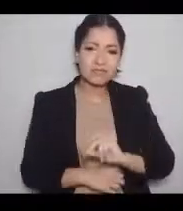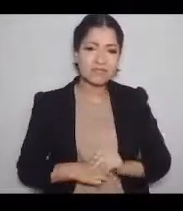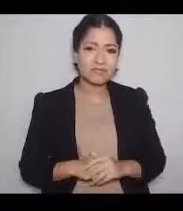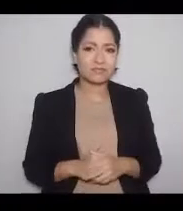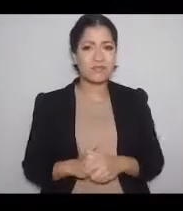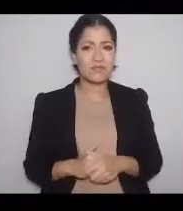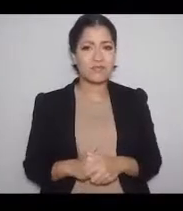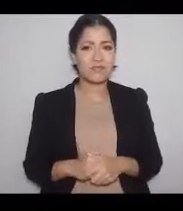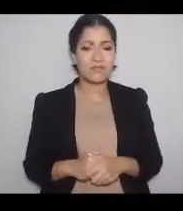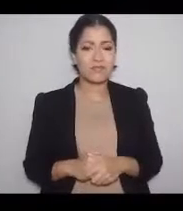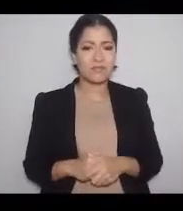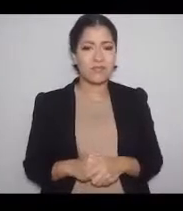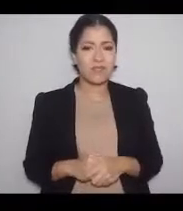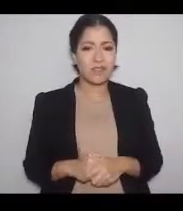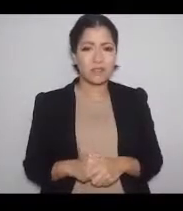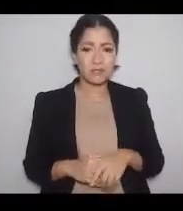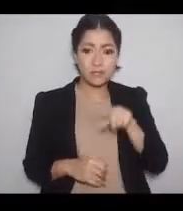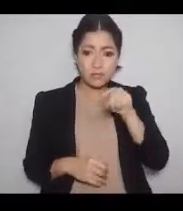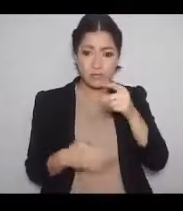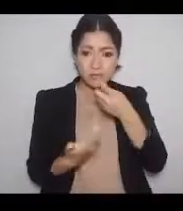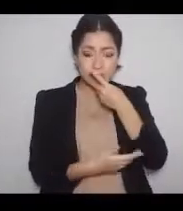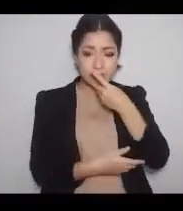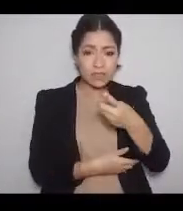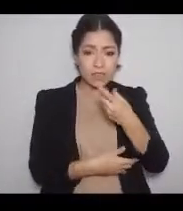mis tablas para corroborar lo que